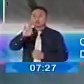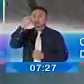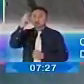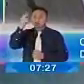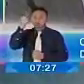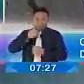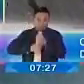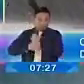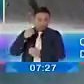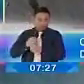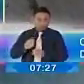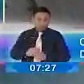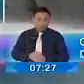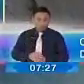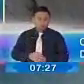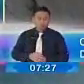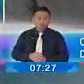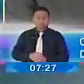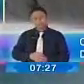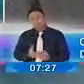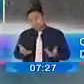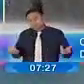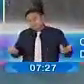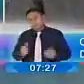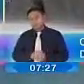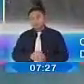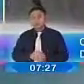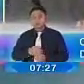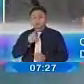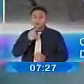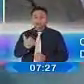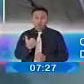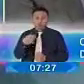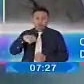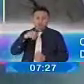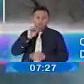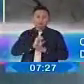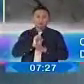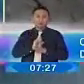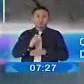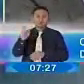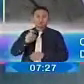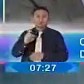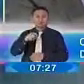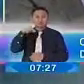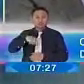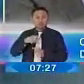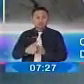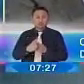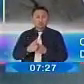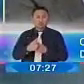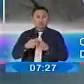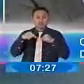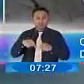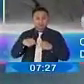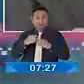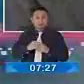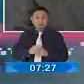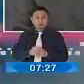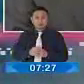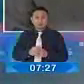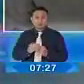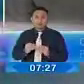Bueno, mire, el tema de inversión, se lo acabo de decir. El Ecuador necesita de manera urgente ir consolidando